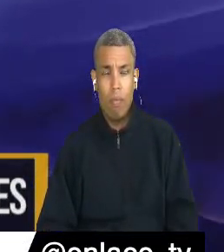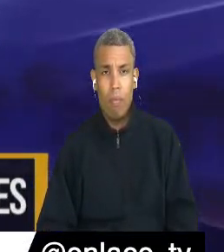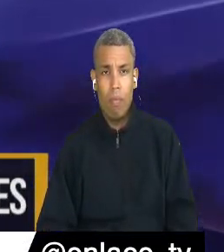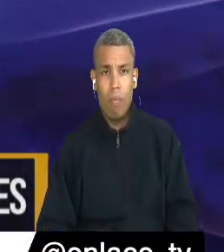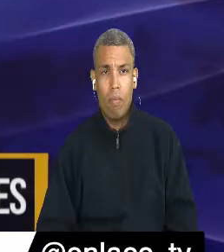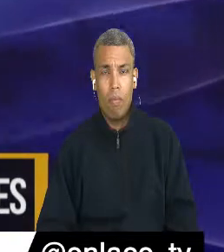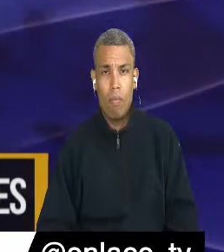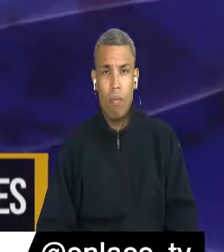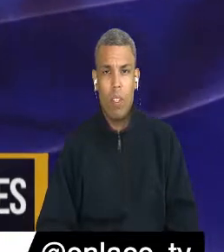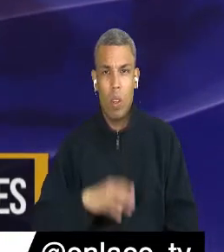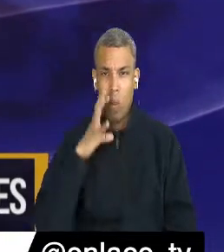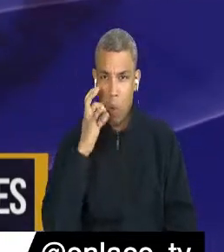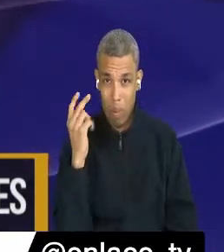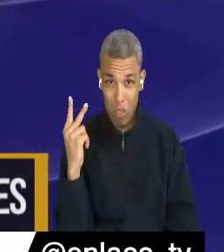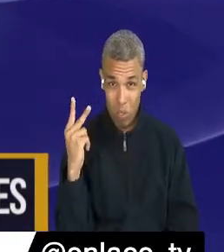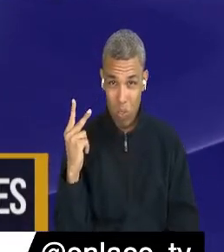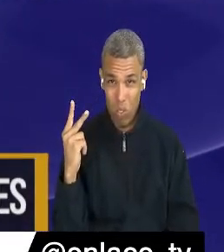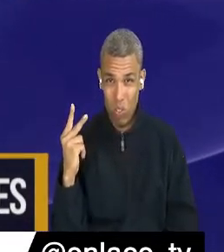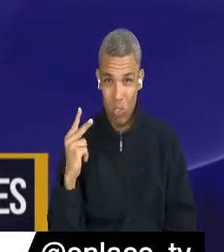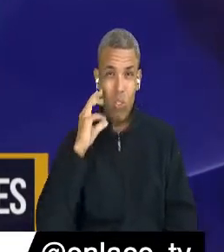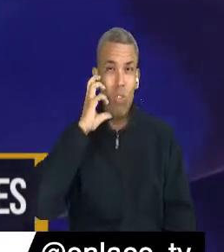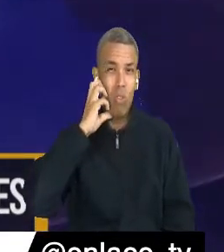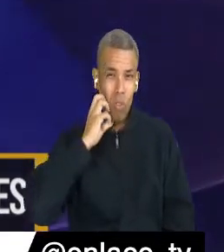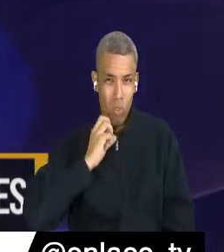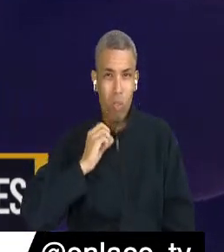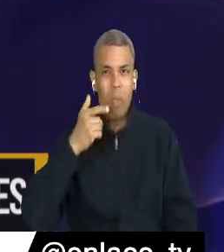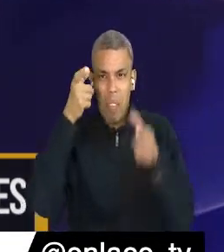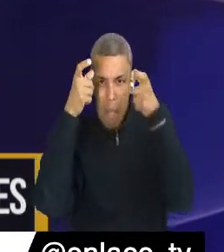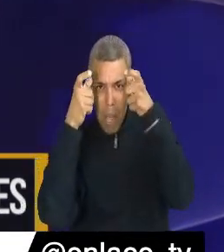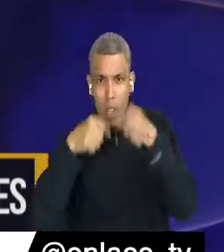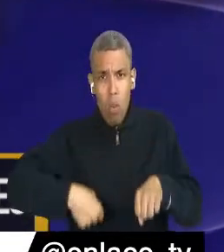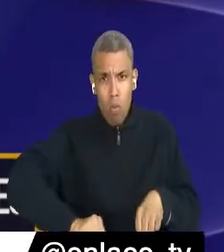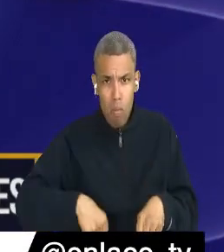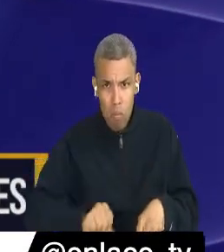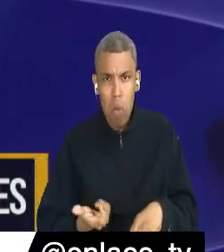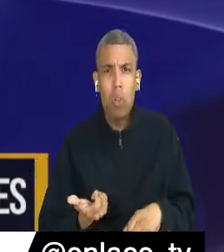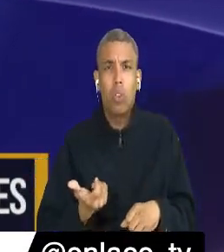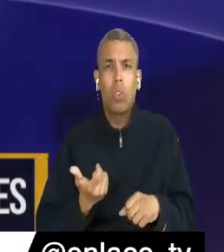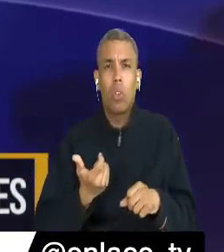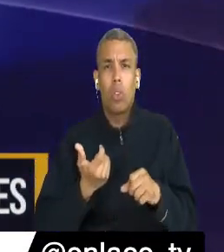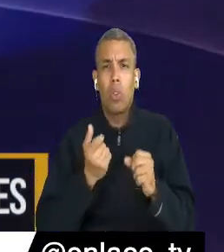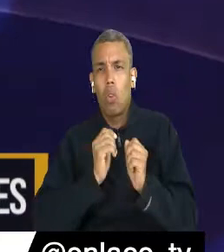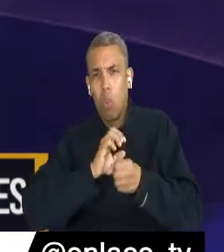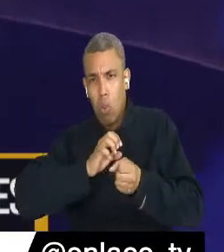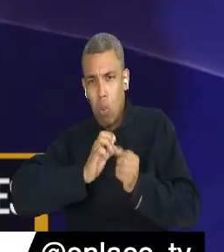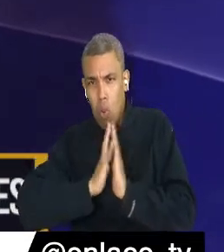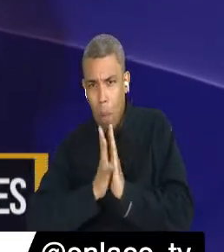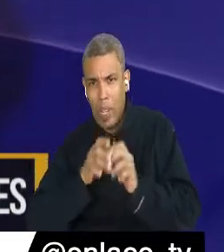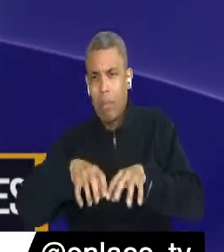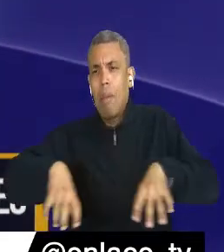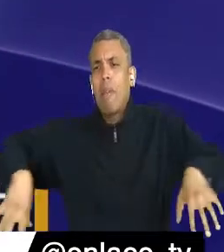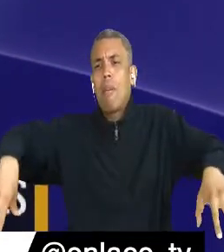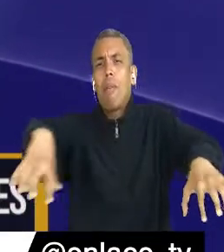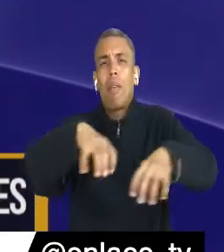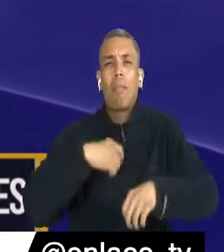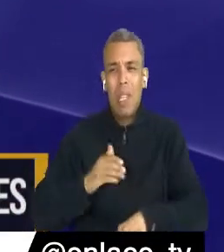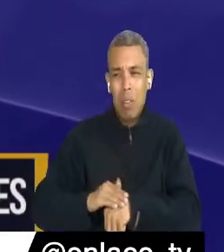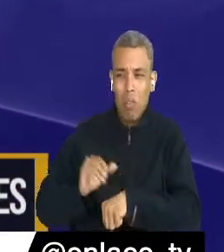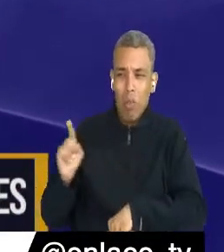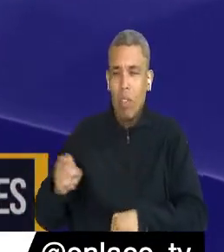Los hombres están involucrados al parecer en el robo de ganado, de motos y de locales comerciales a mano armada en la vereda de Peroles.